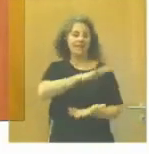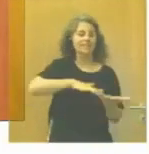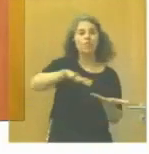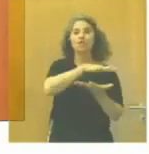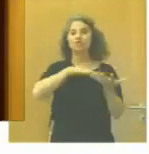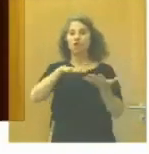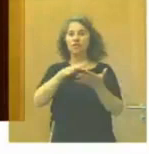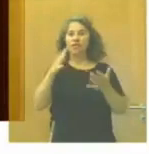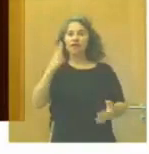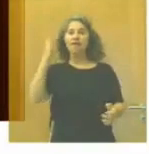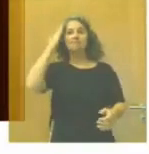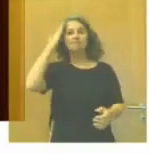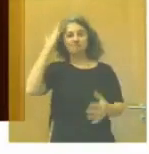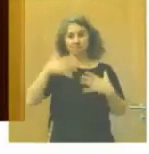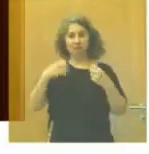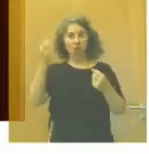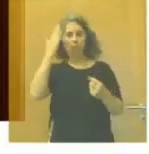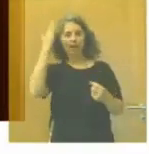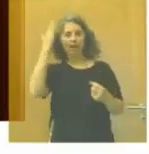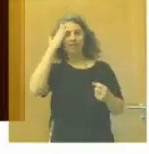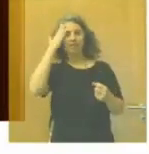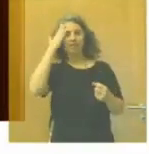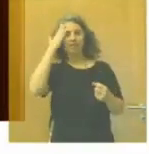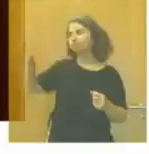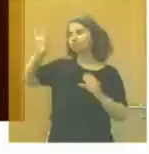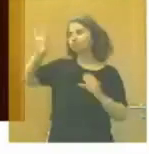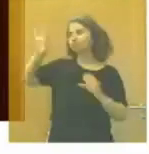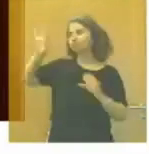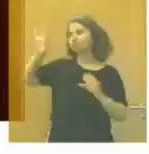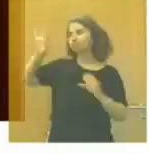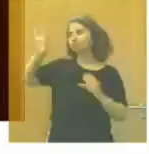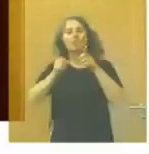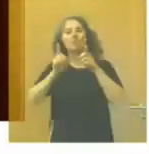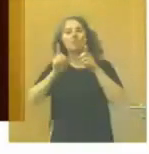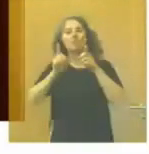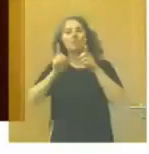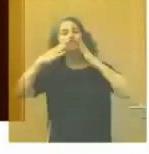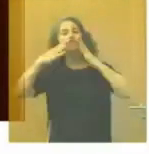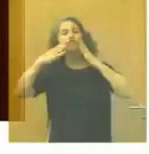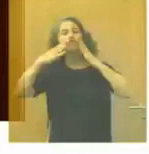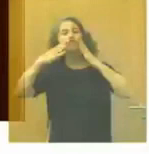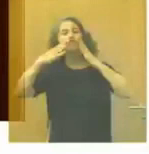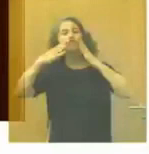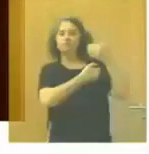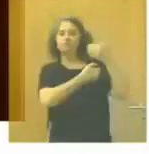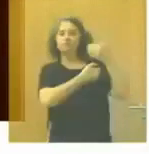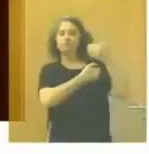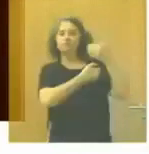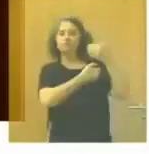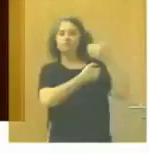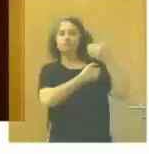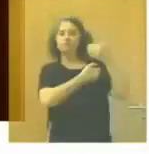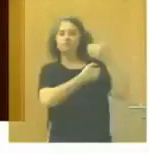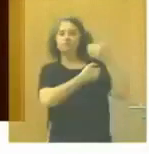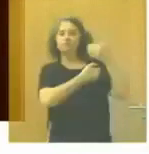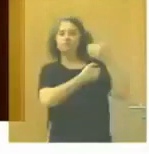de la salud mental adolescente a nivel regional y mundial, así como el enfoque también de UNICEF y la Organización